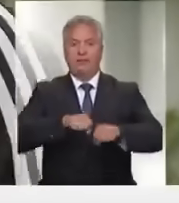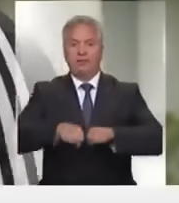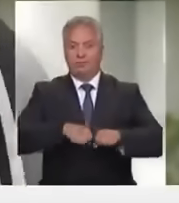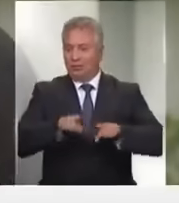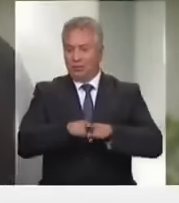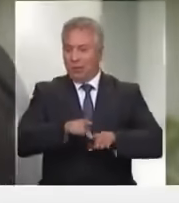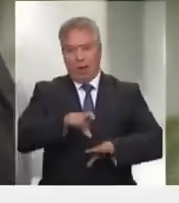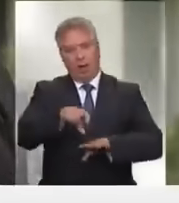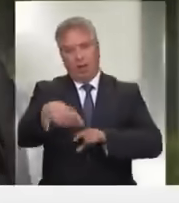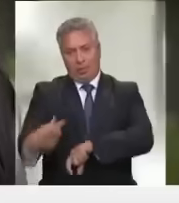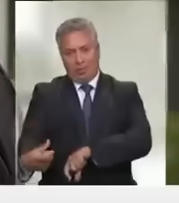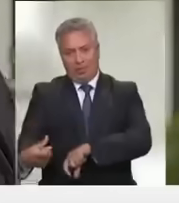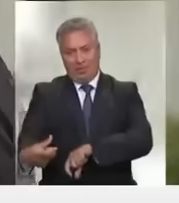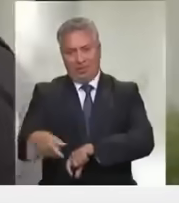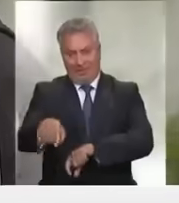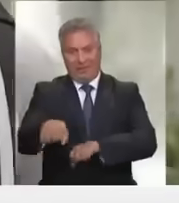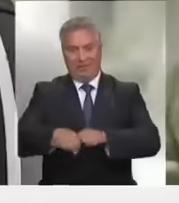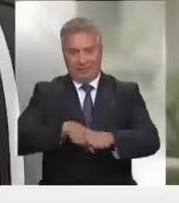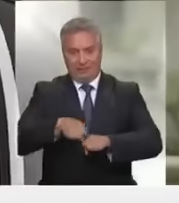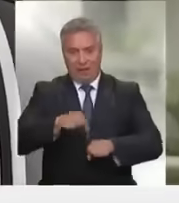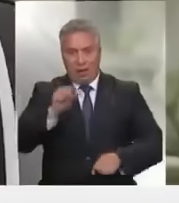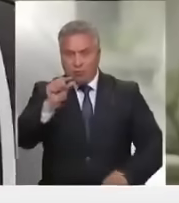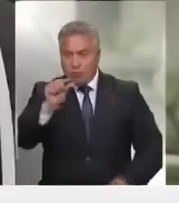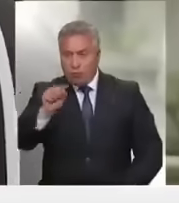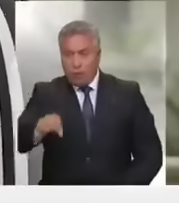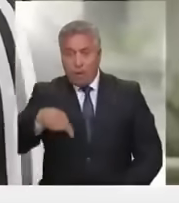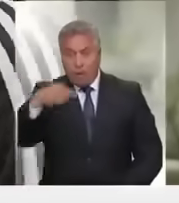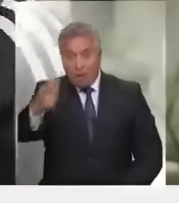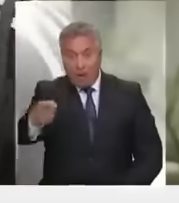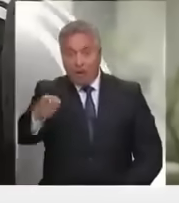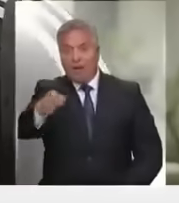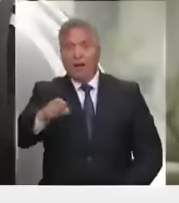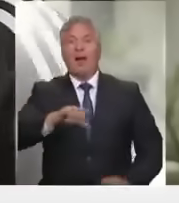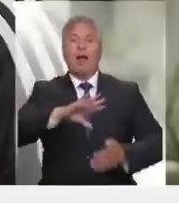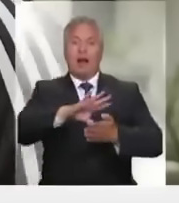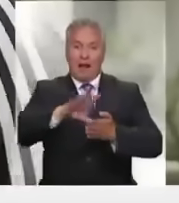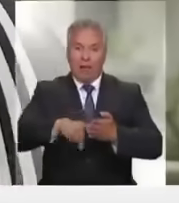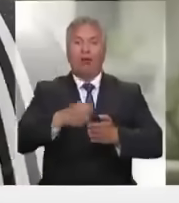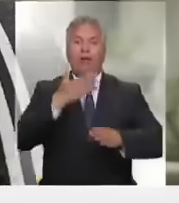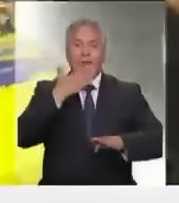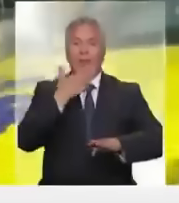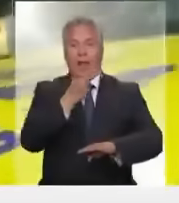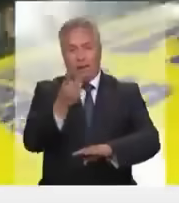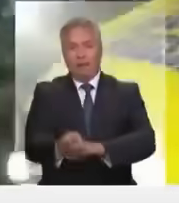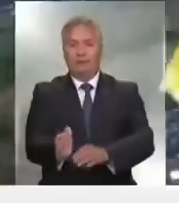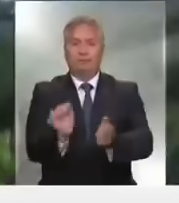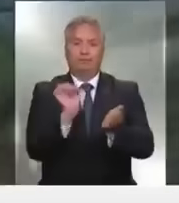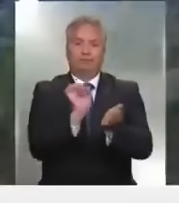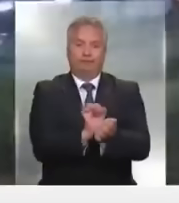suelo y un poco más allá estaba el ladrón también en el suelo y esposado.